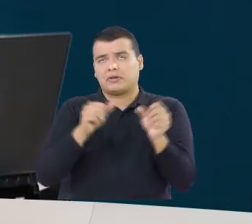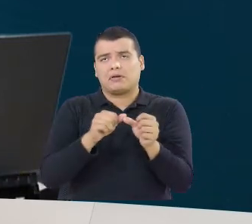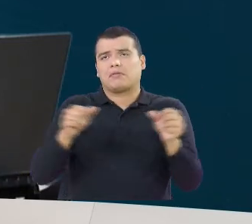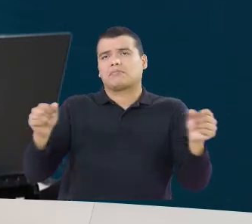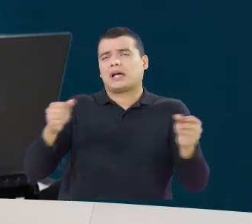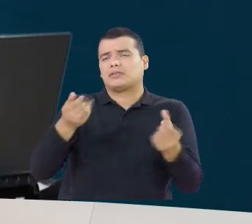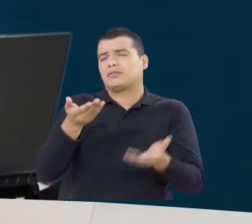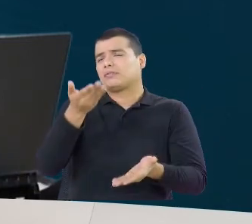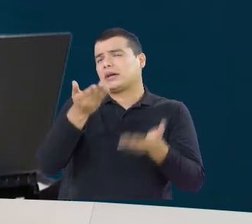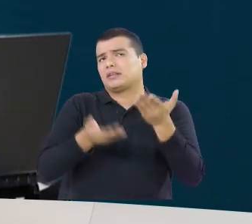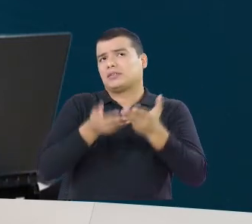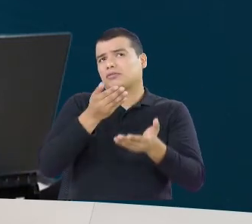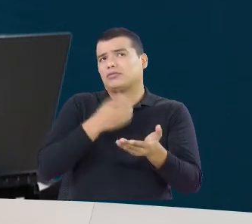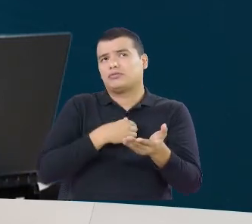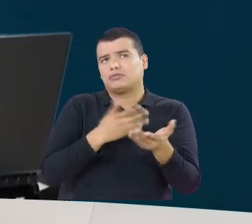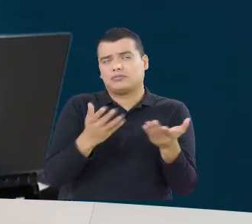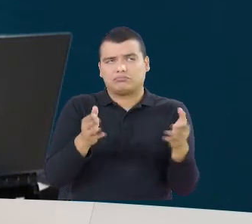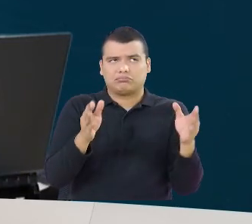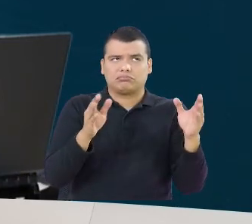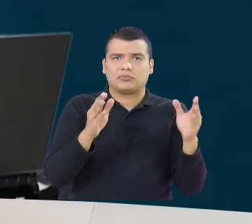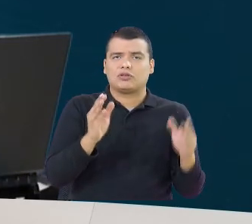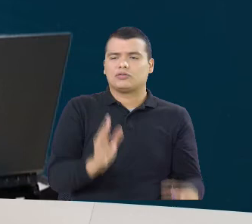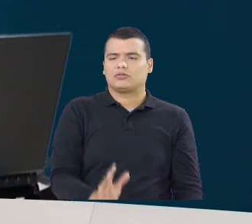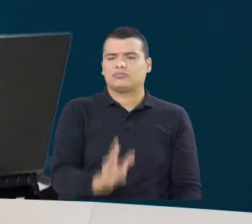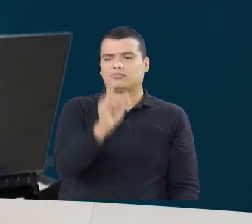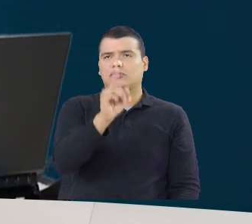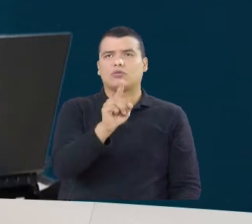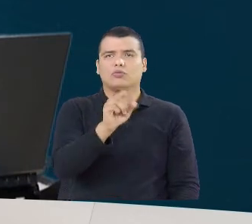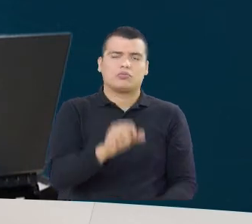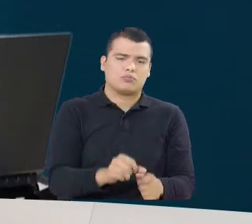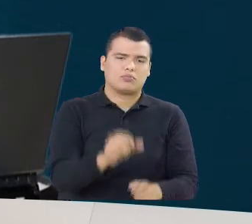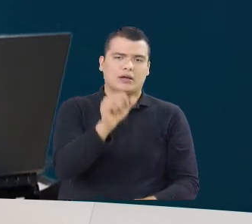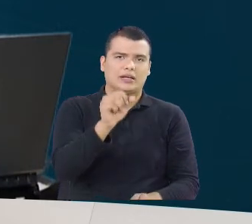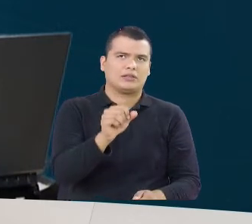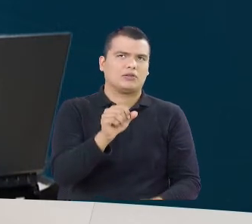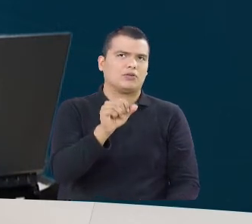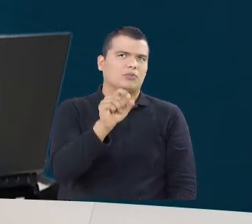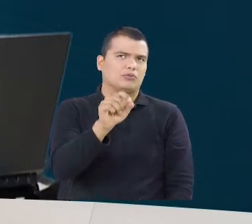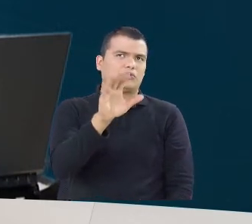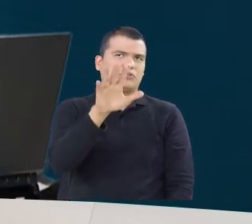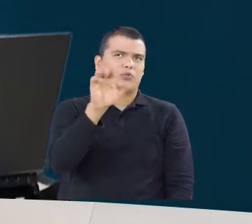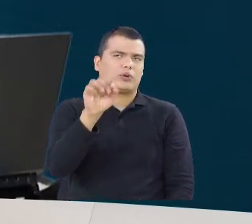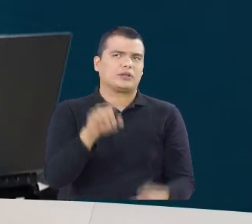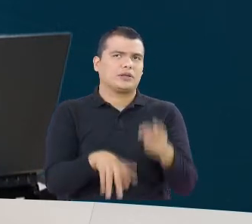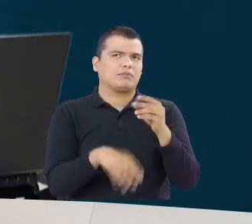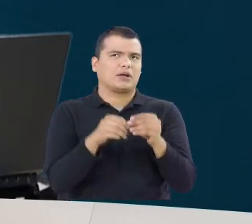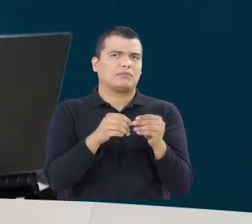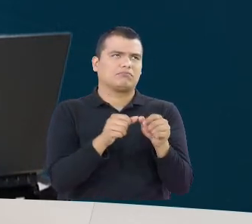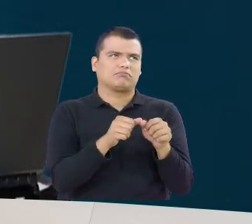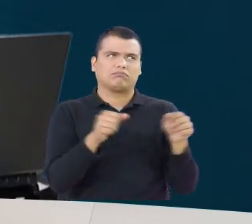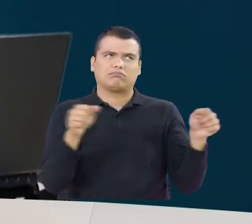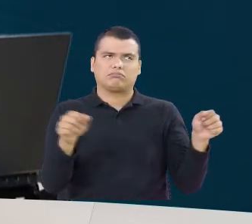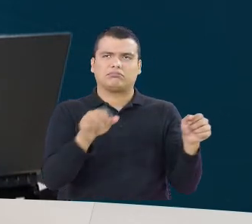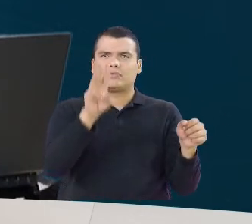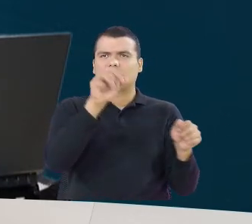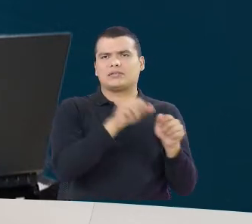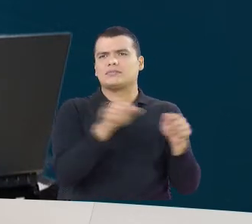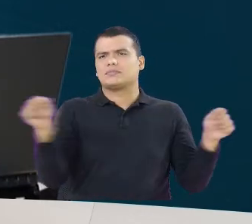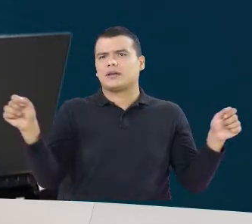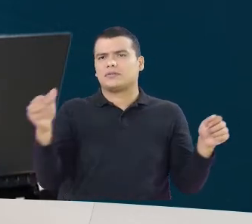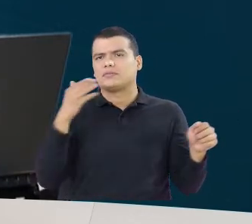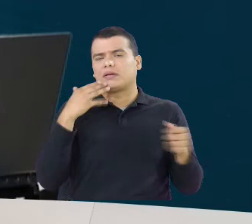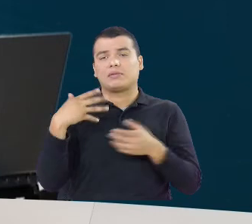una máquina, por decir algo, de 1,5 metros de alto por 3 metros de largo. Y eso no le quitaría